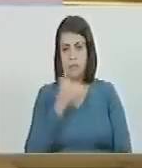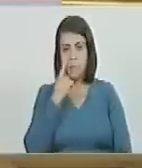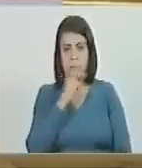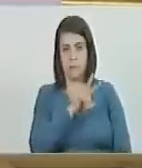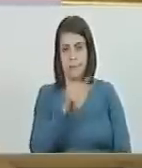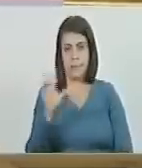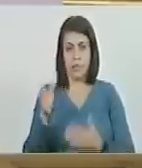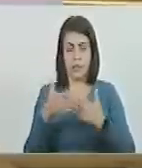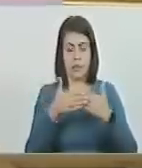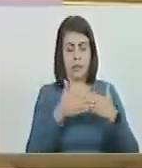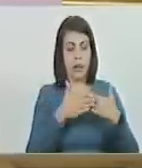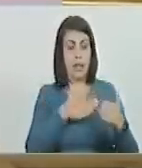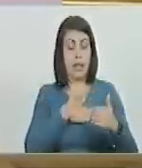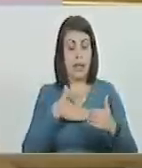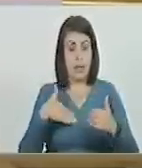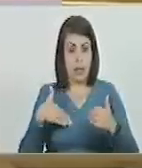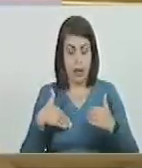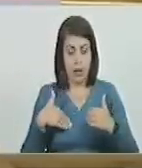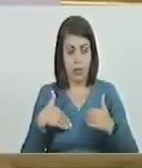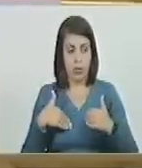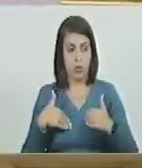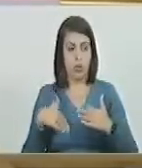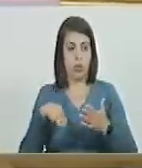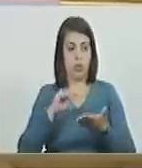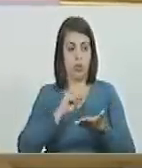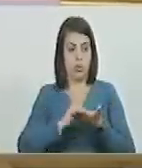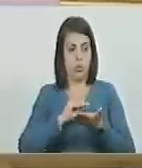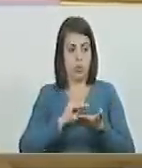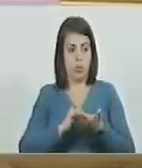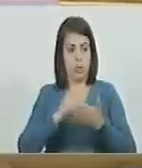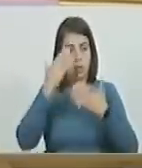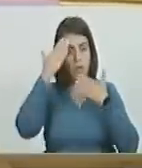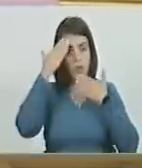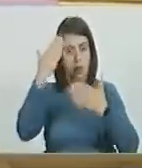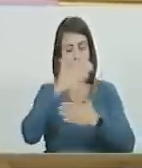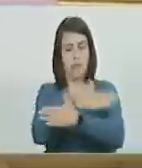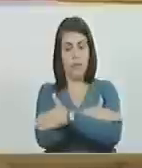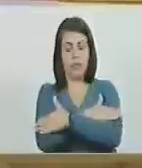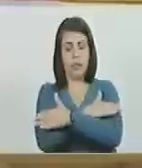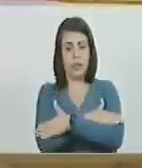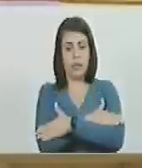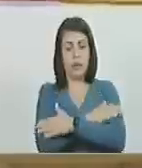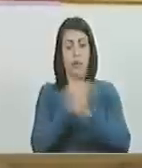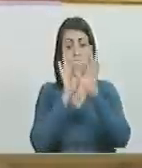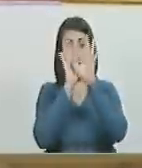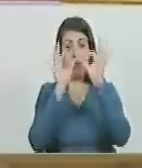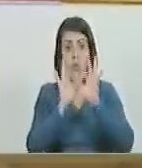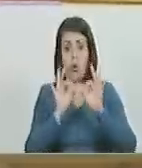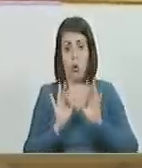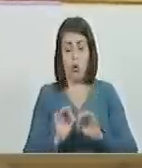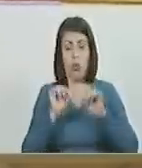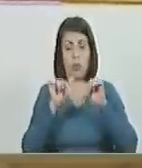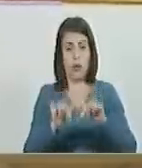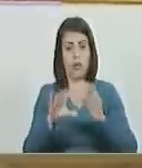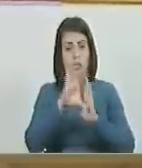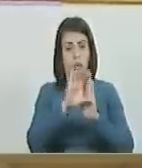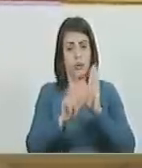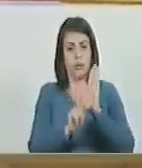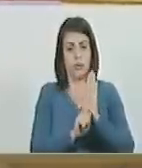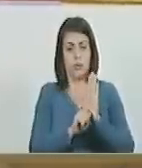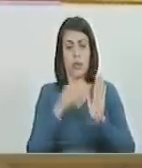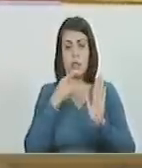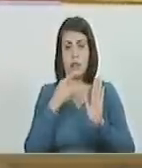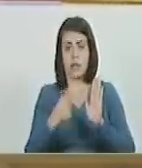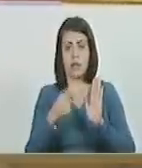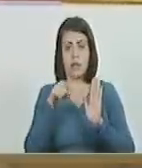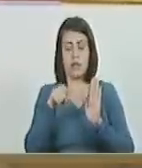Se va a cerrar. Yo quisiera nuevamente saludar y felicitar los mecanismos que la Constitución